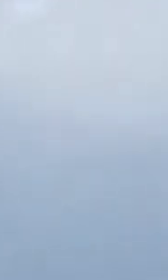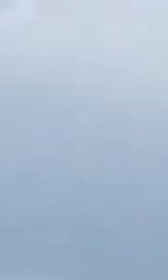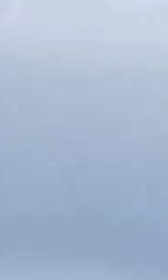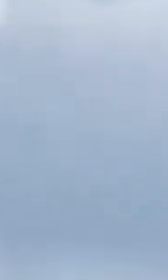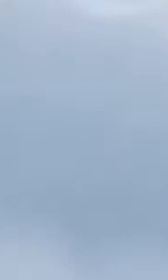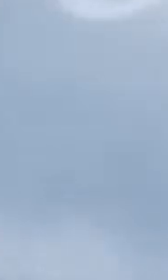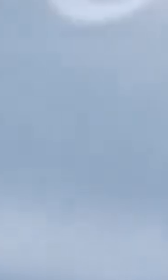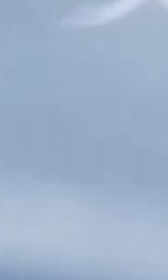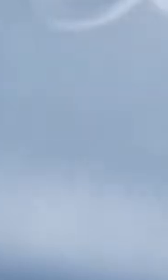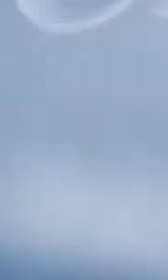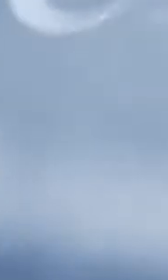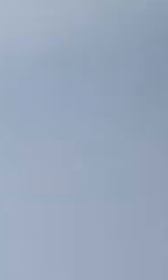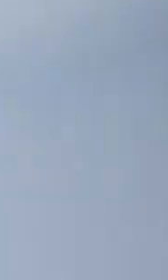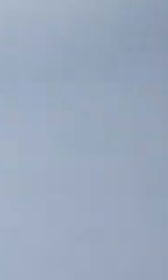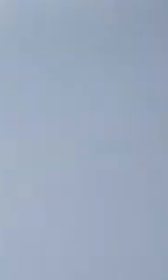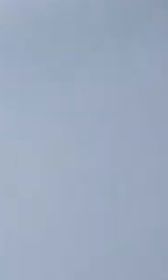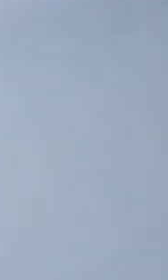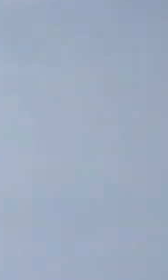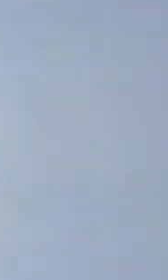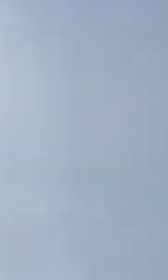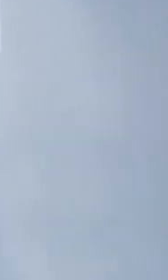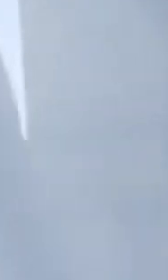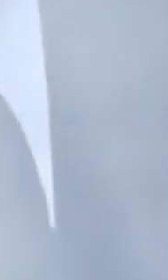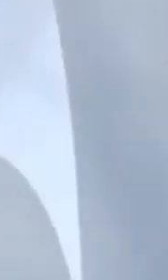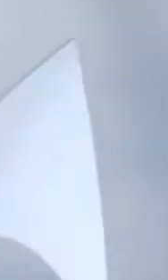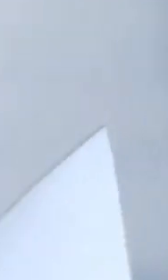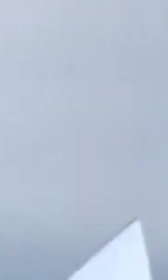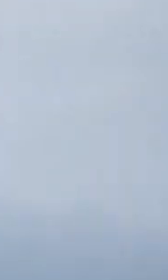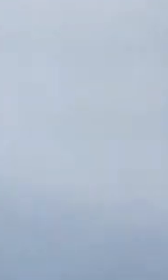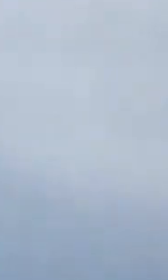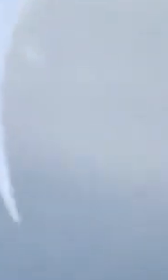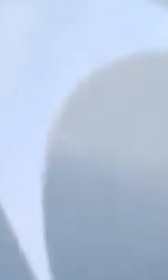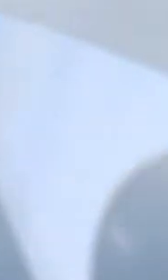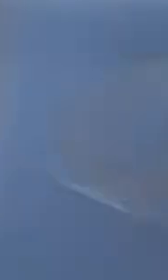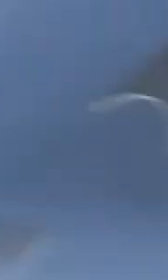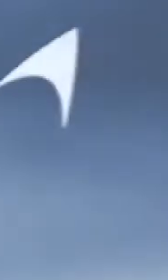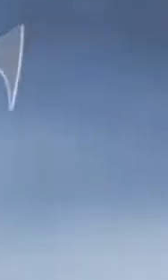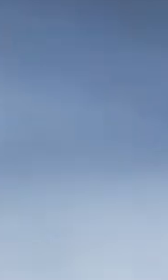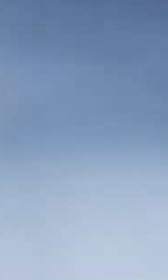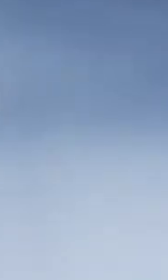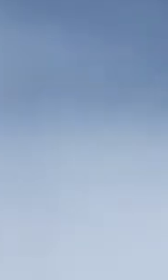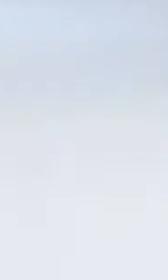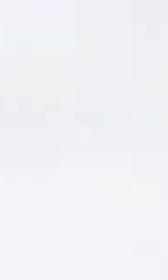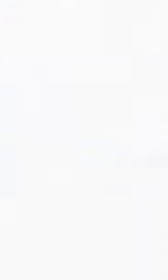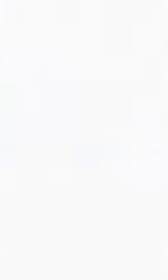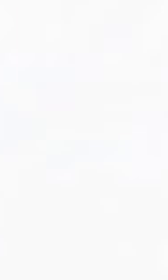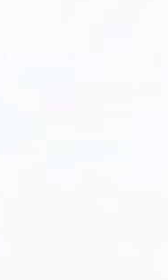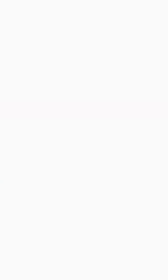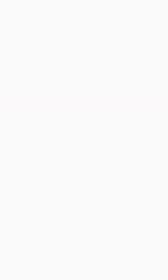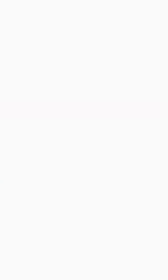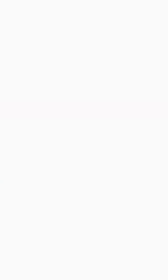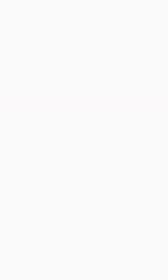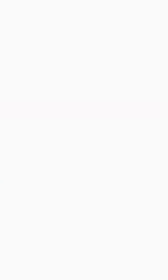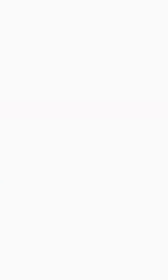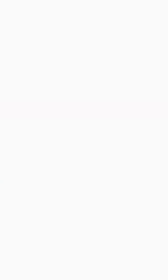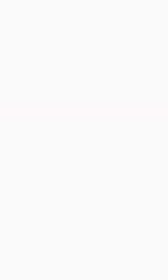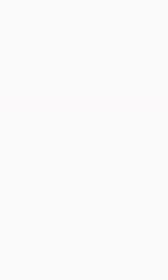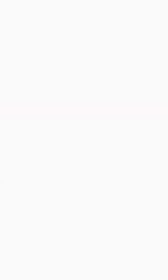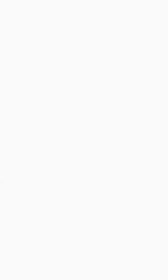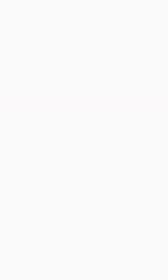En Enlace Televisión, las noticias son presentadas con el patrocinio de Impala Terminals Barranca